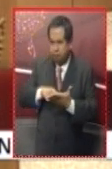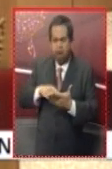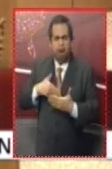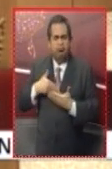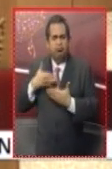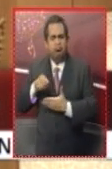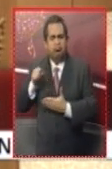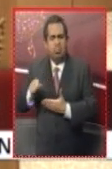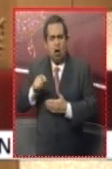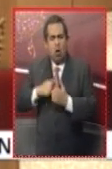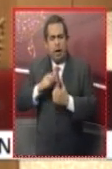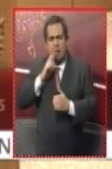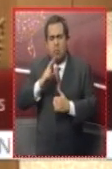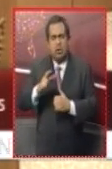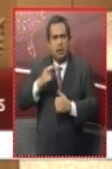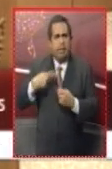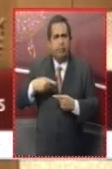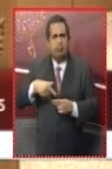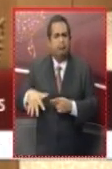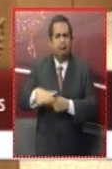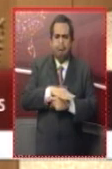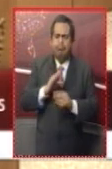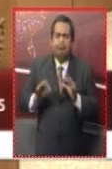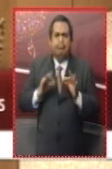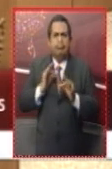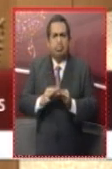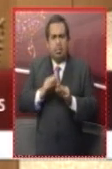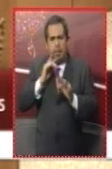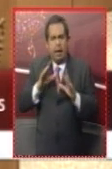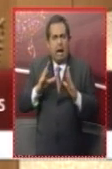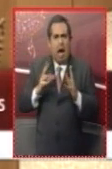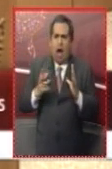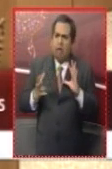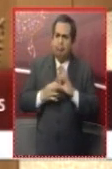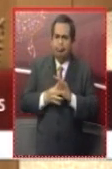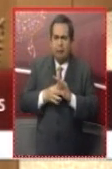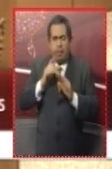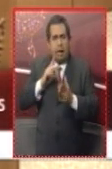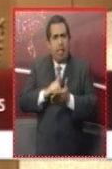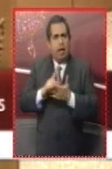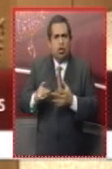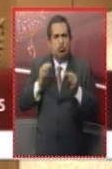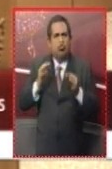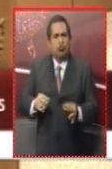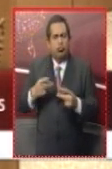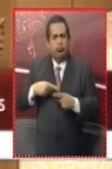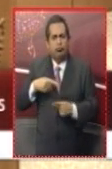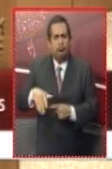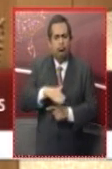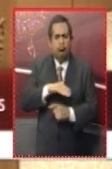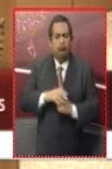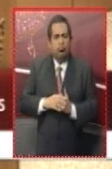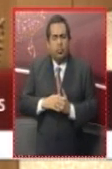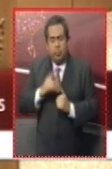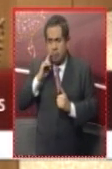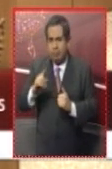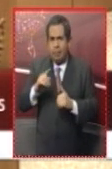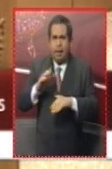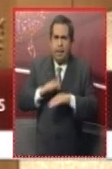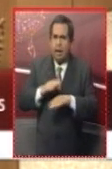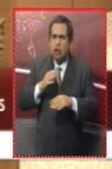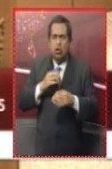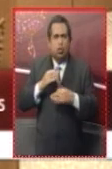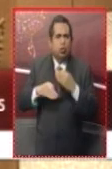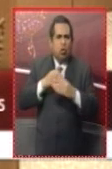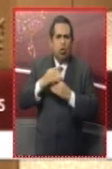pilar que dé respuesta al interés público, que adapte el derecho a la realidad social, que atraiga todos